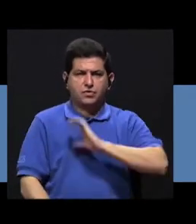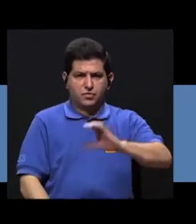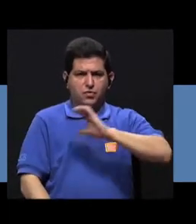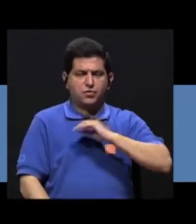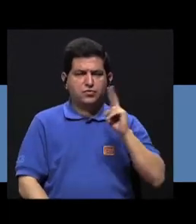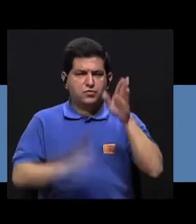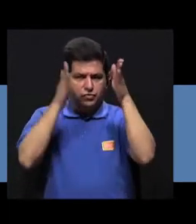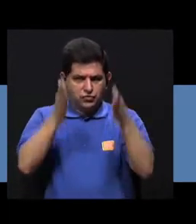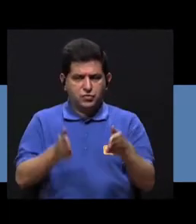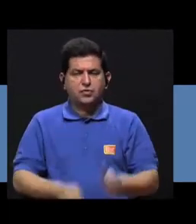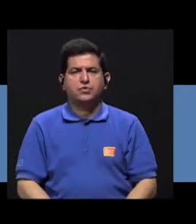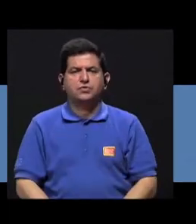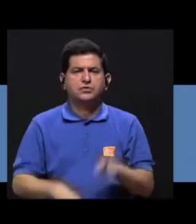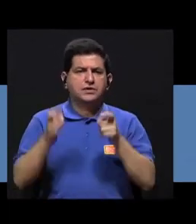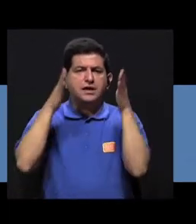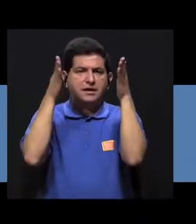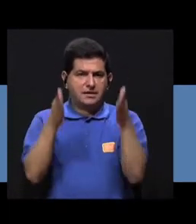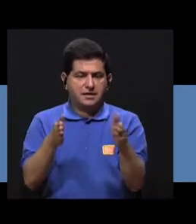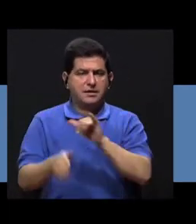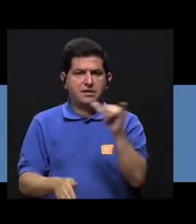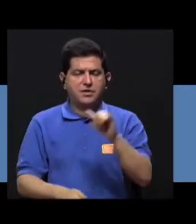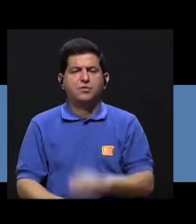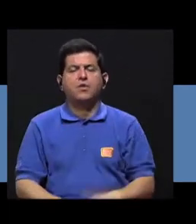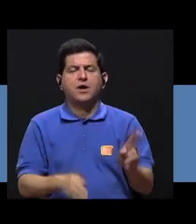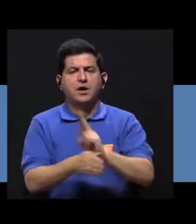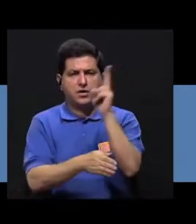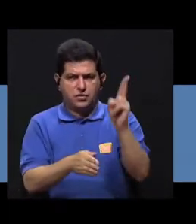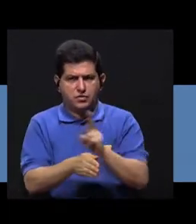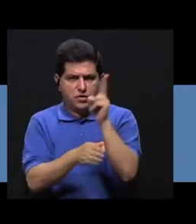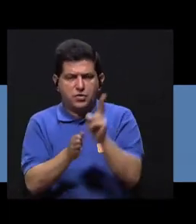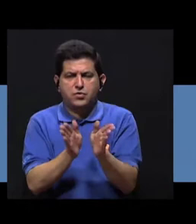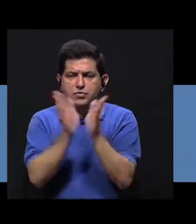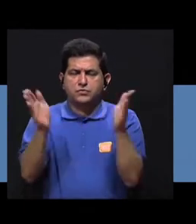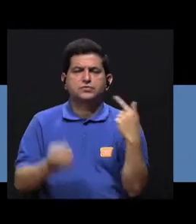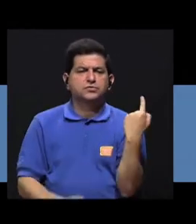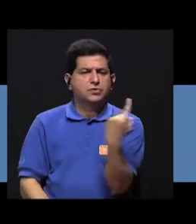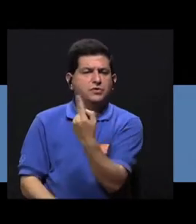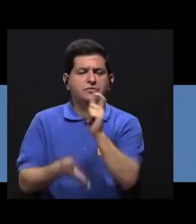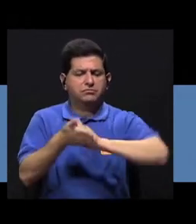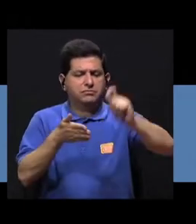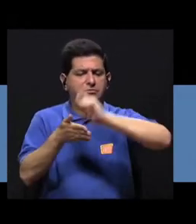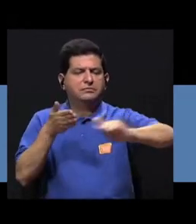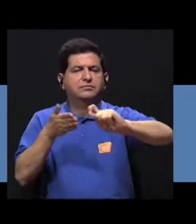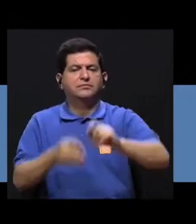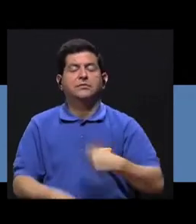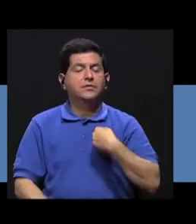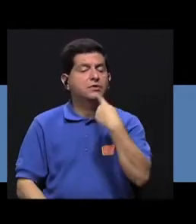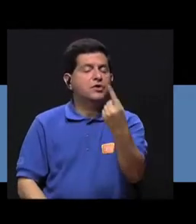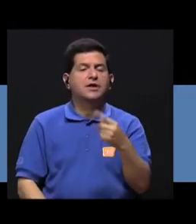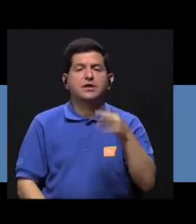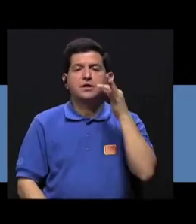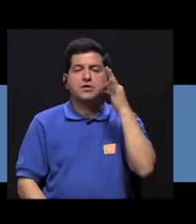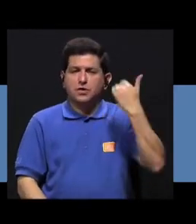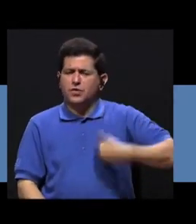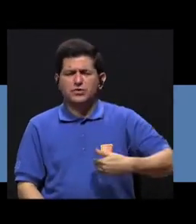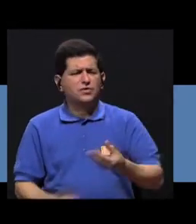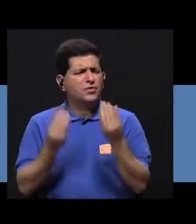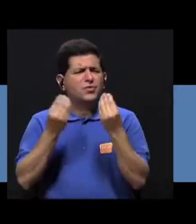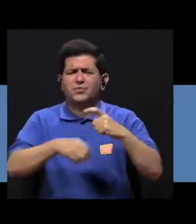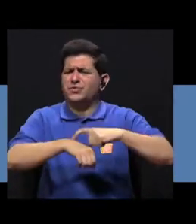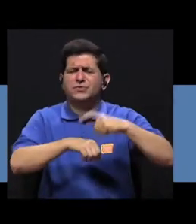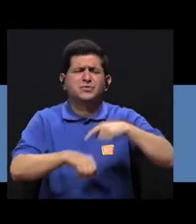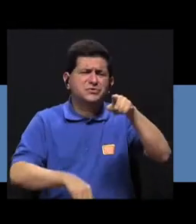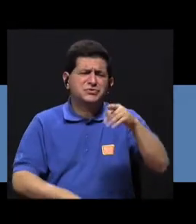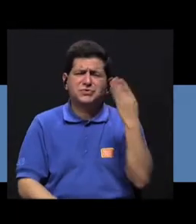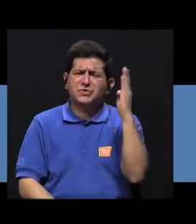compañeros, de la parte administrativa, el consumo en sí, en general, de cada escuela. digo a mi tío que no dure tanto en